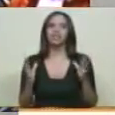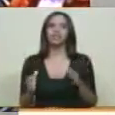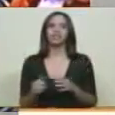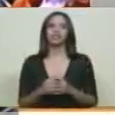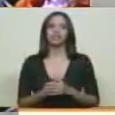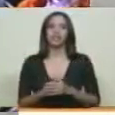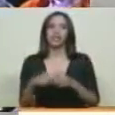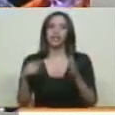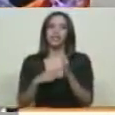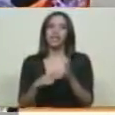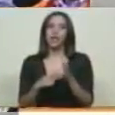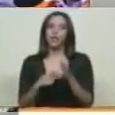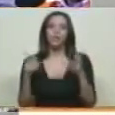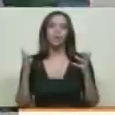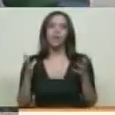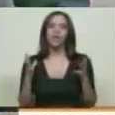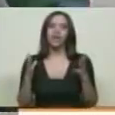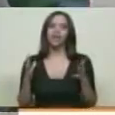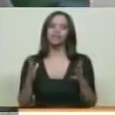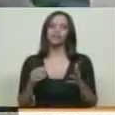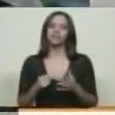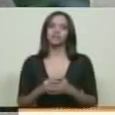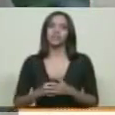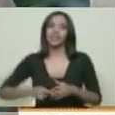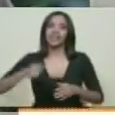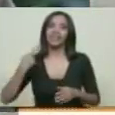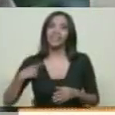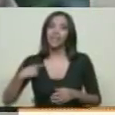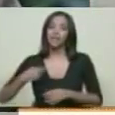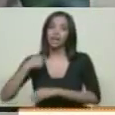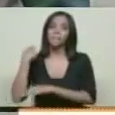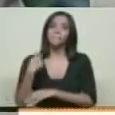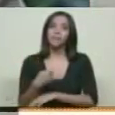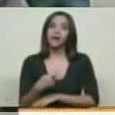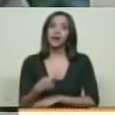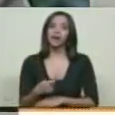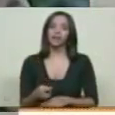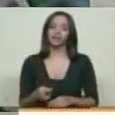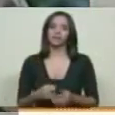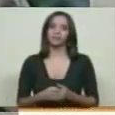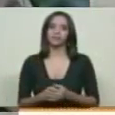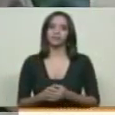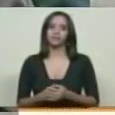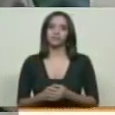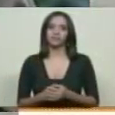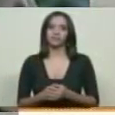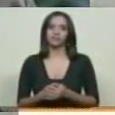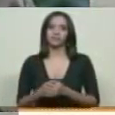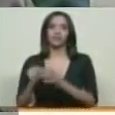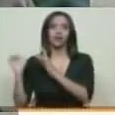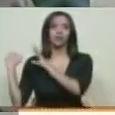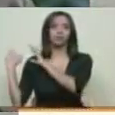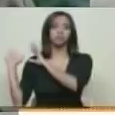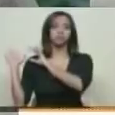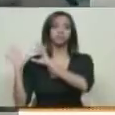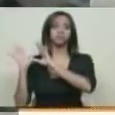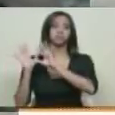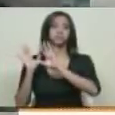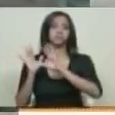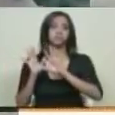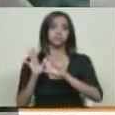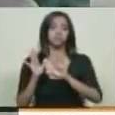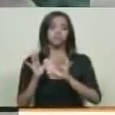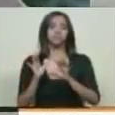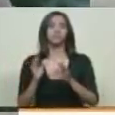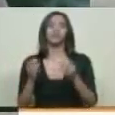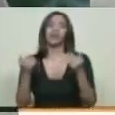Deudas muy grandes que tenemos que pagar todavía. Heredadas, la mayor parte de ellas son heredadas,